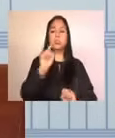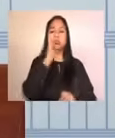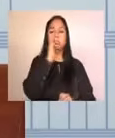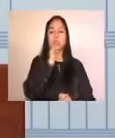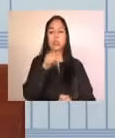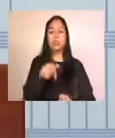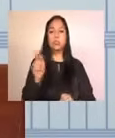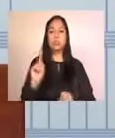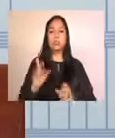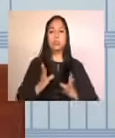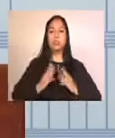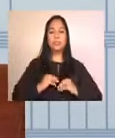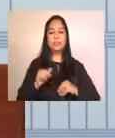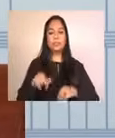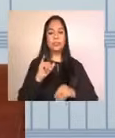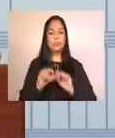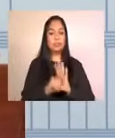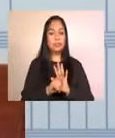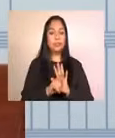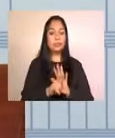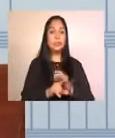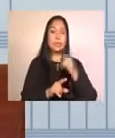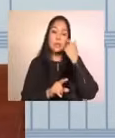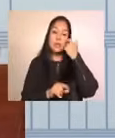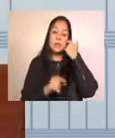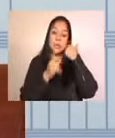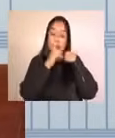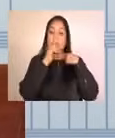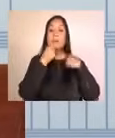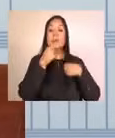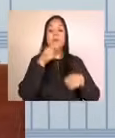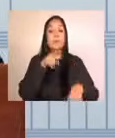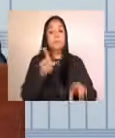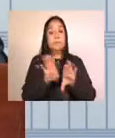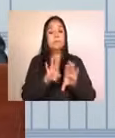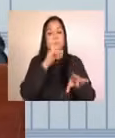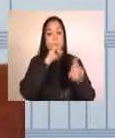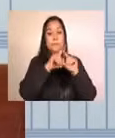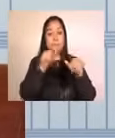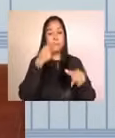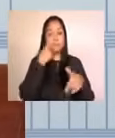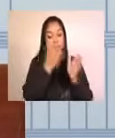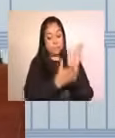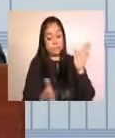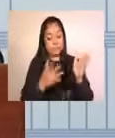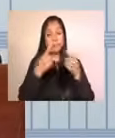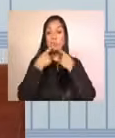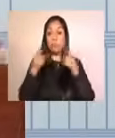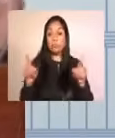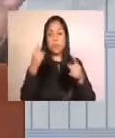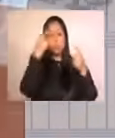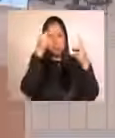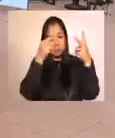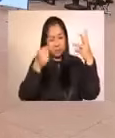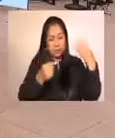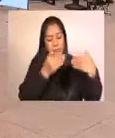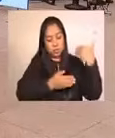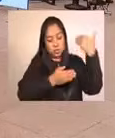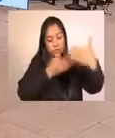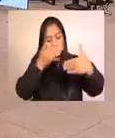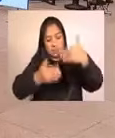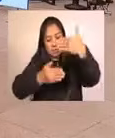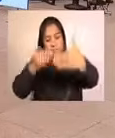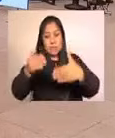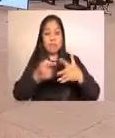comportamiento irregular. Y luego, pues entendiendo que la planificación pública es una serie de etapas, desde la fase